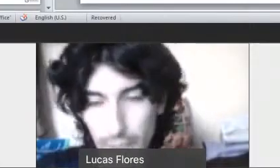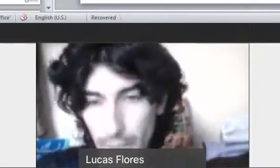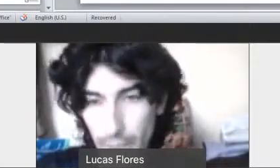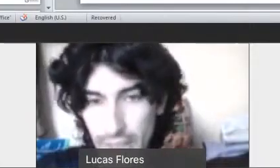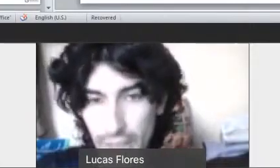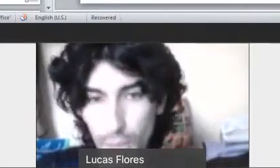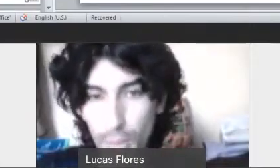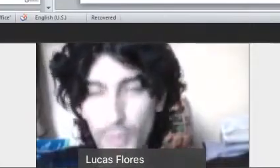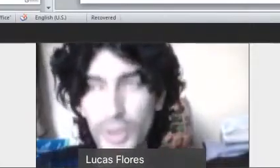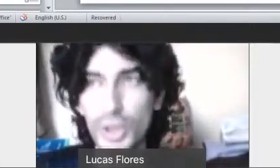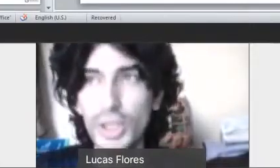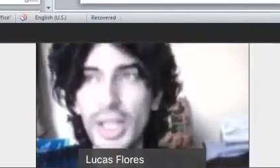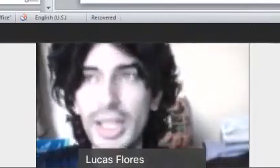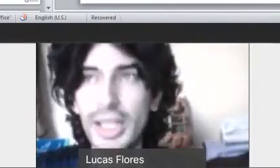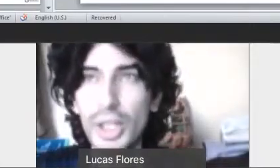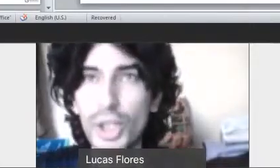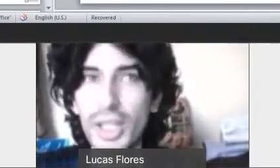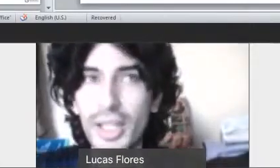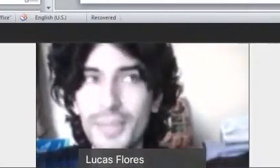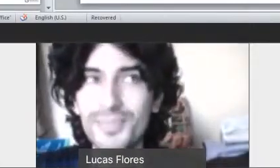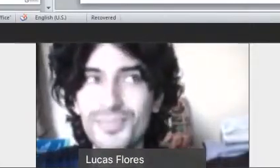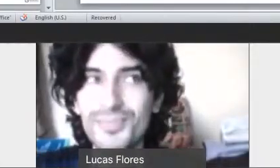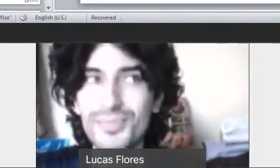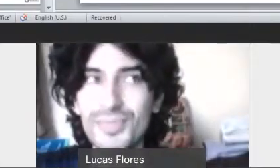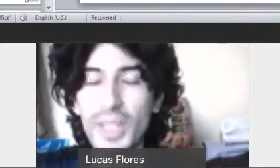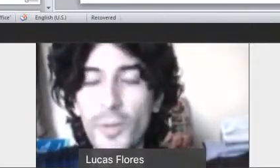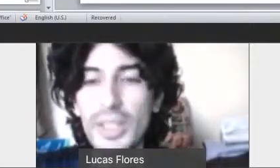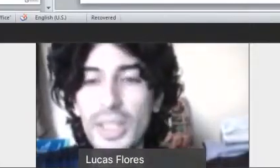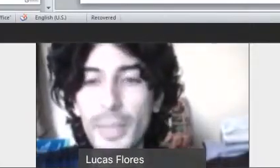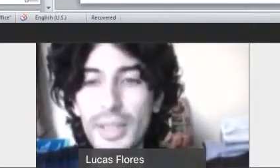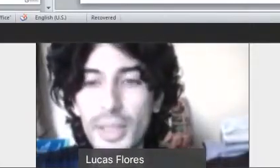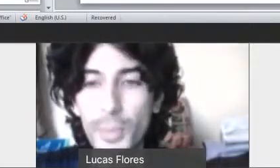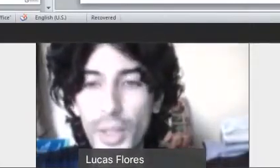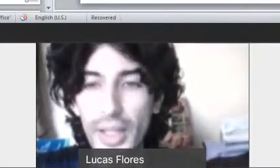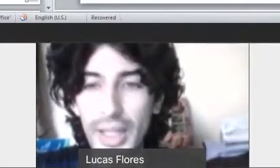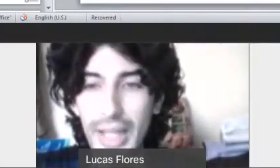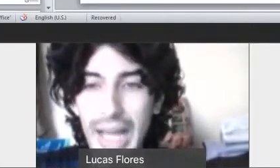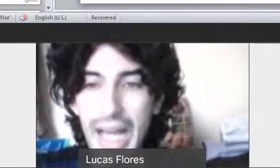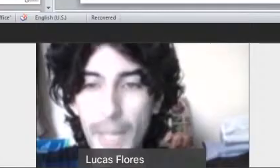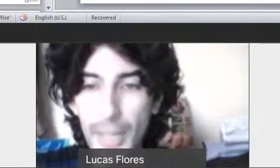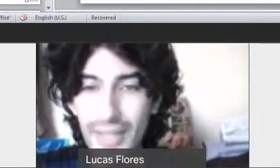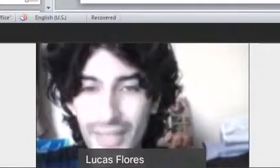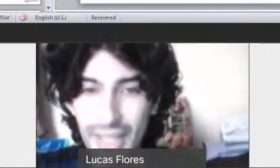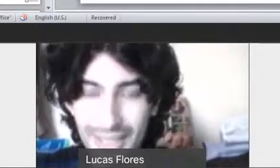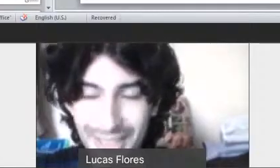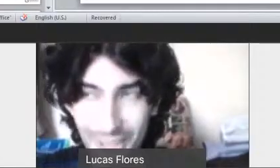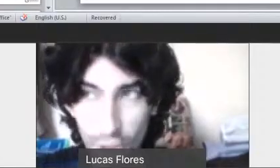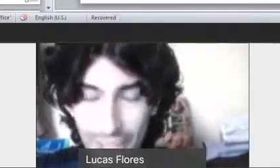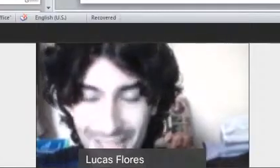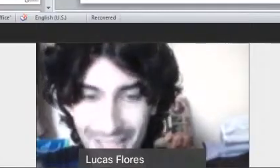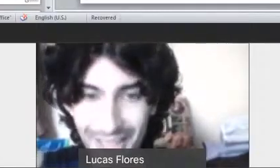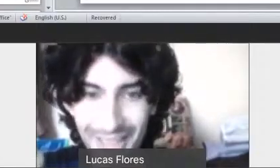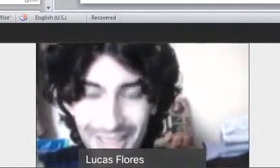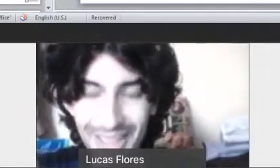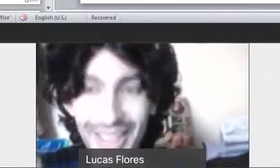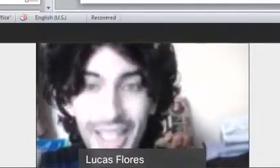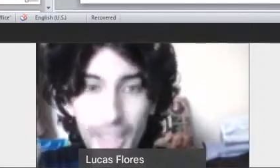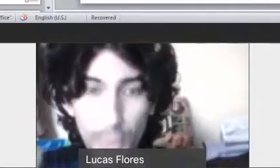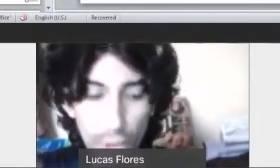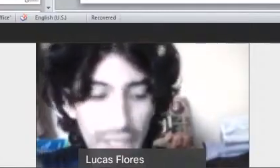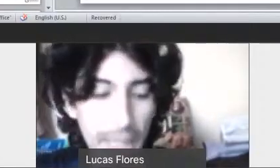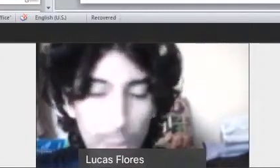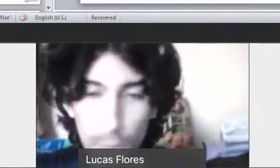Desde mi experiencia como profesor, creo que difícilmente pueda aprenderse con H, es